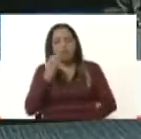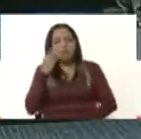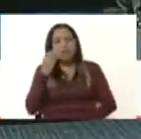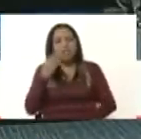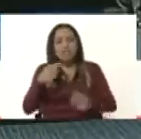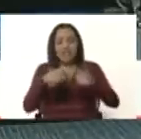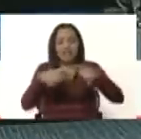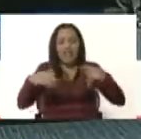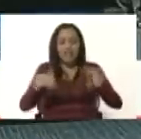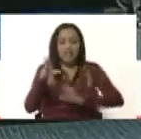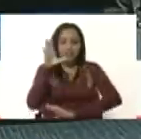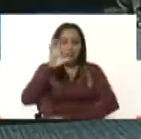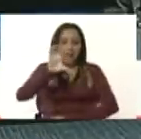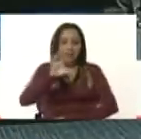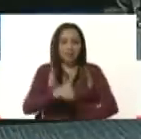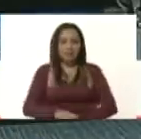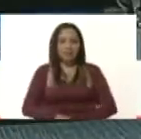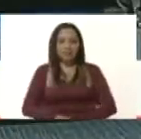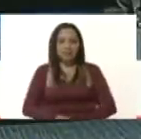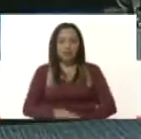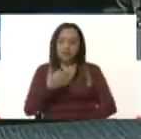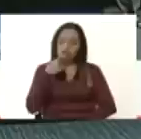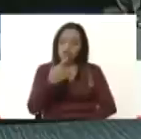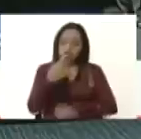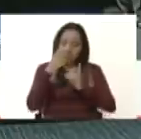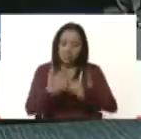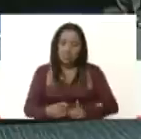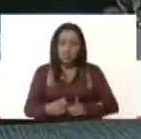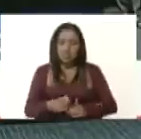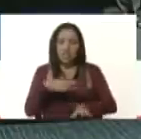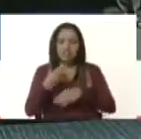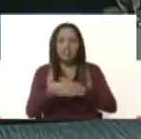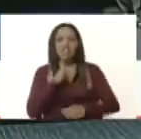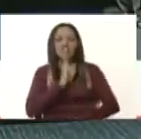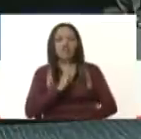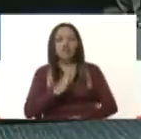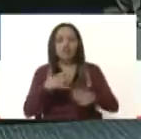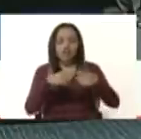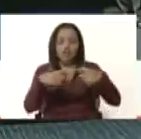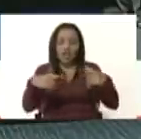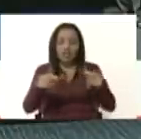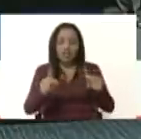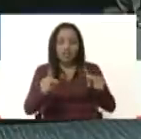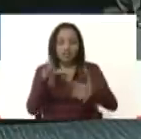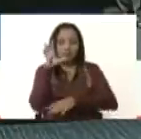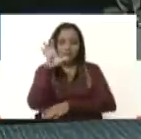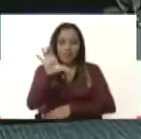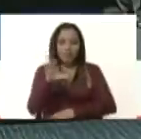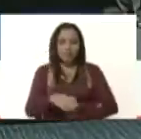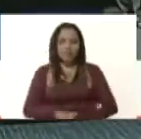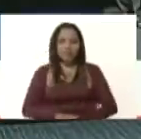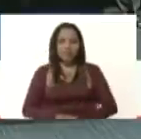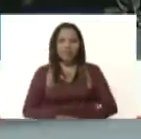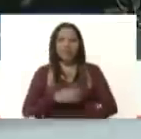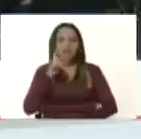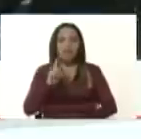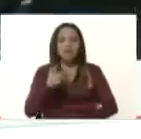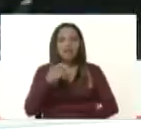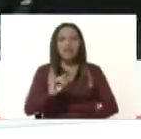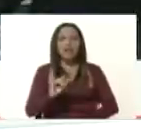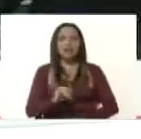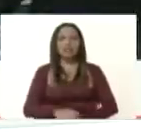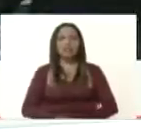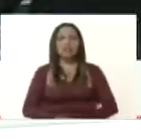patria. Cuando yo decidí crear los bonos del carnet de la patria, bueno, también había